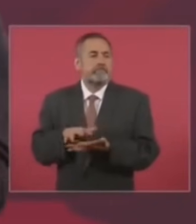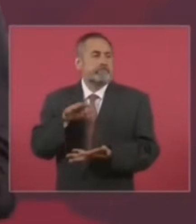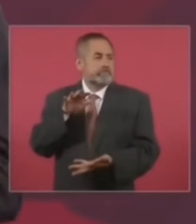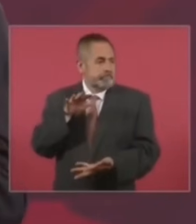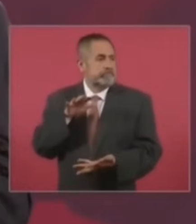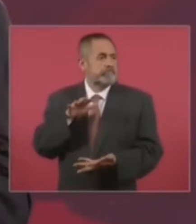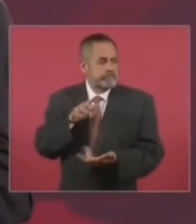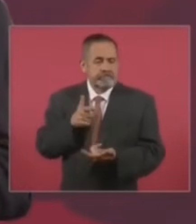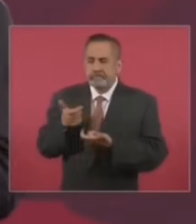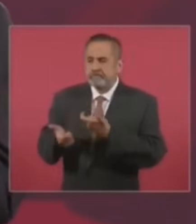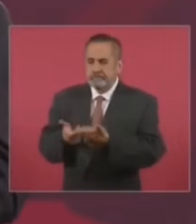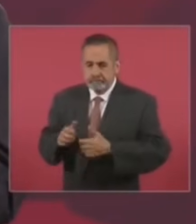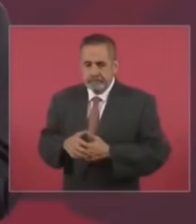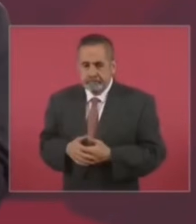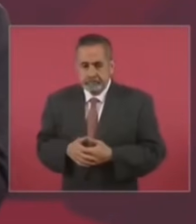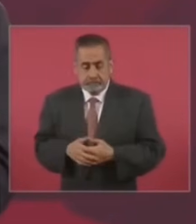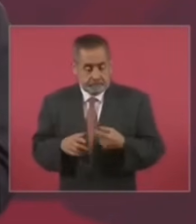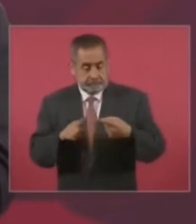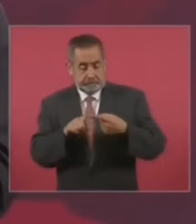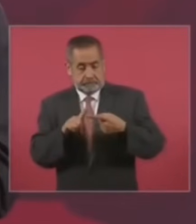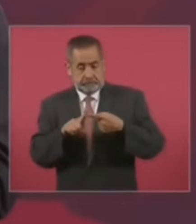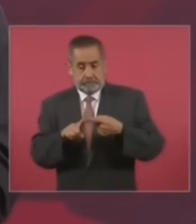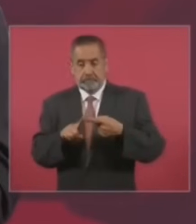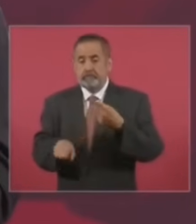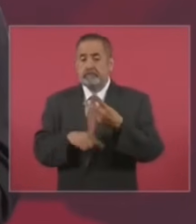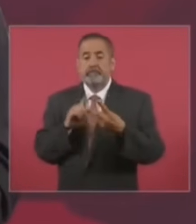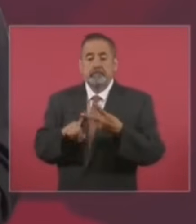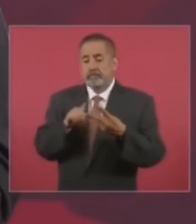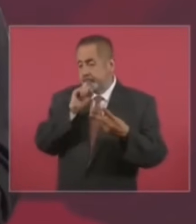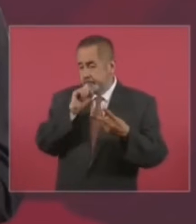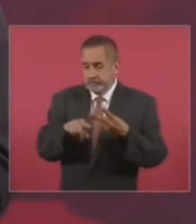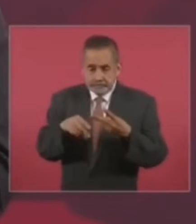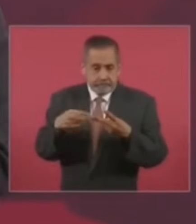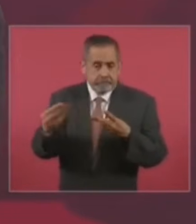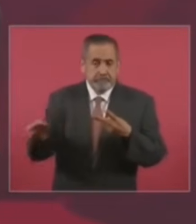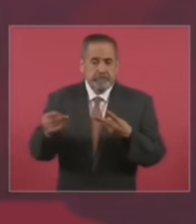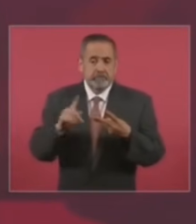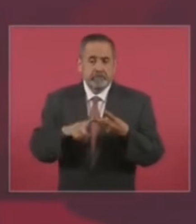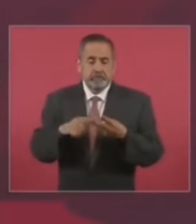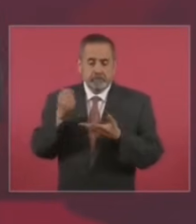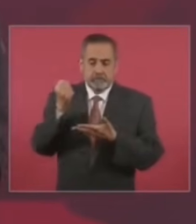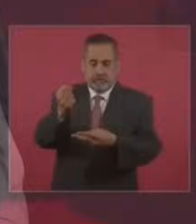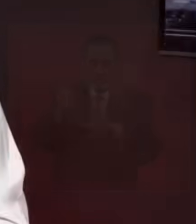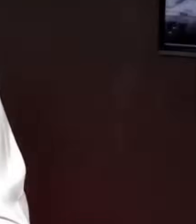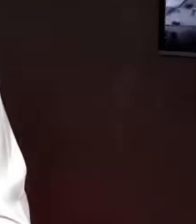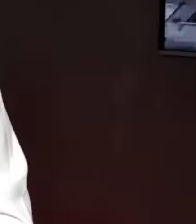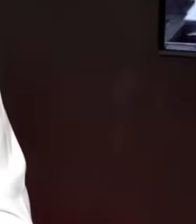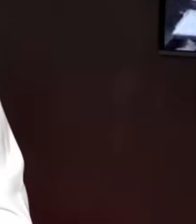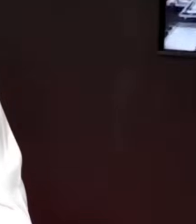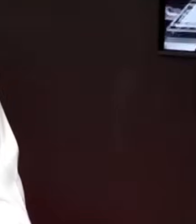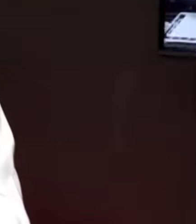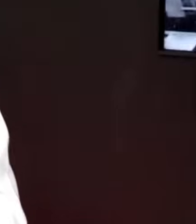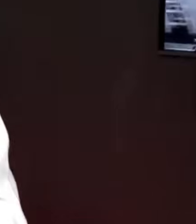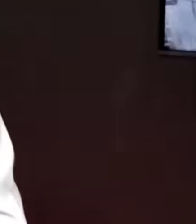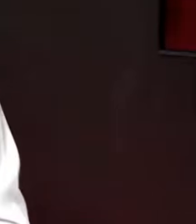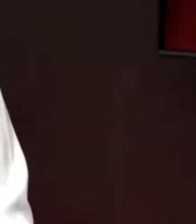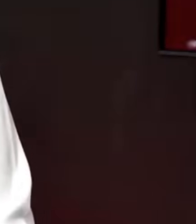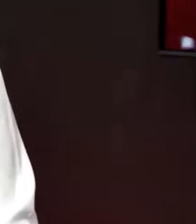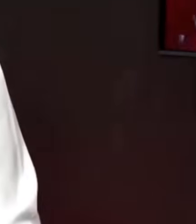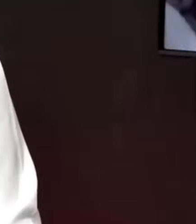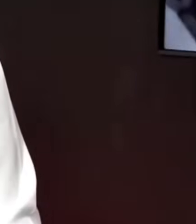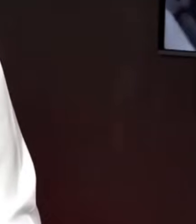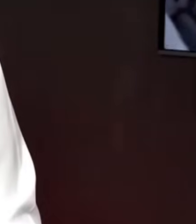el presupuesto, y se envía también el presupuesto.